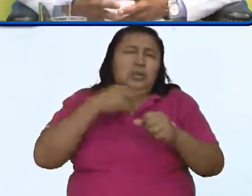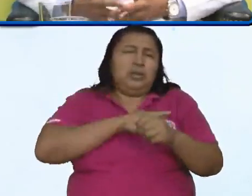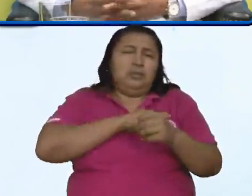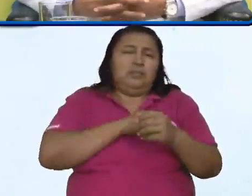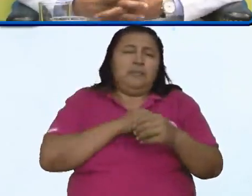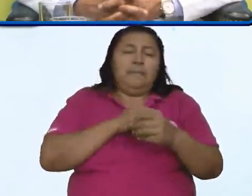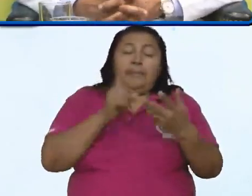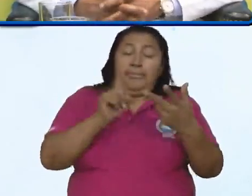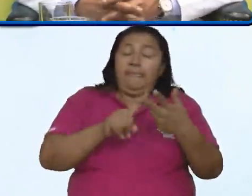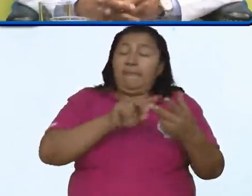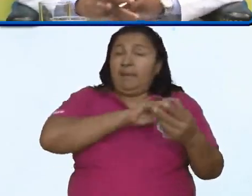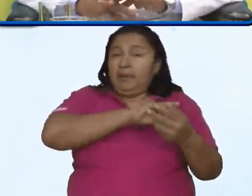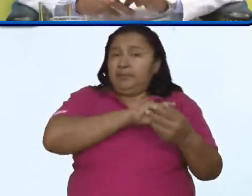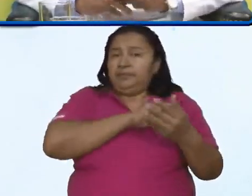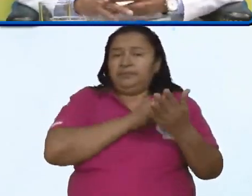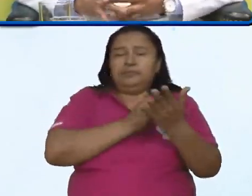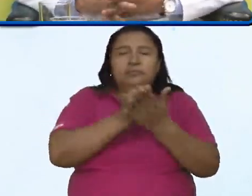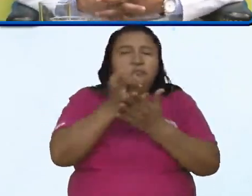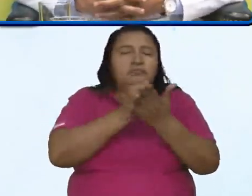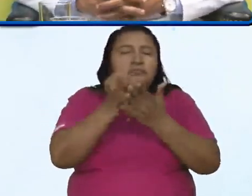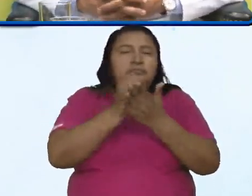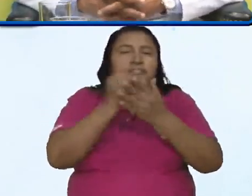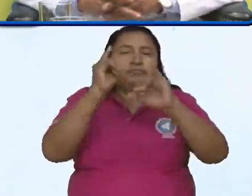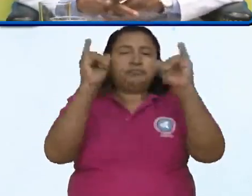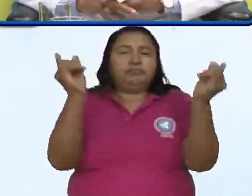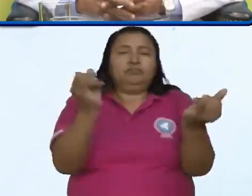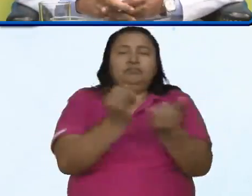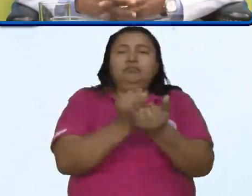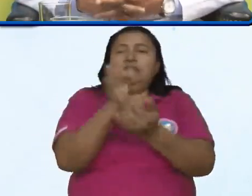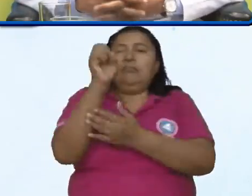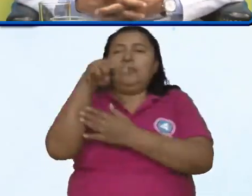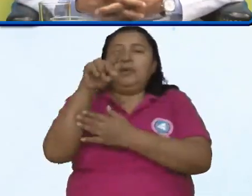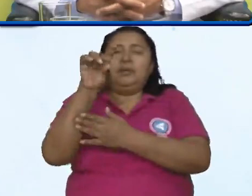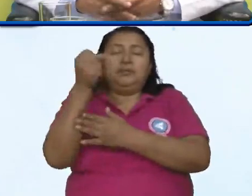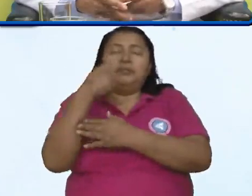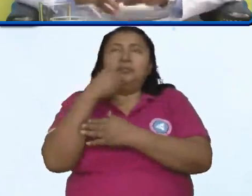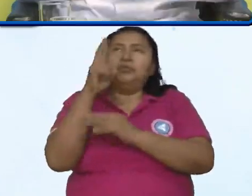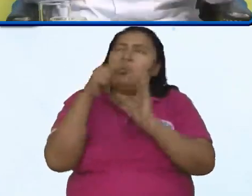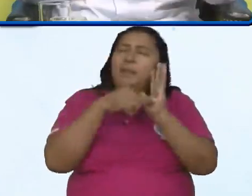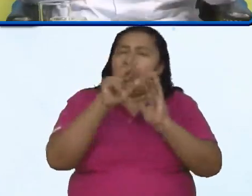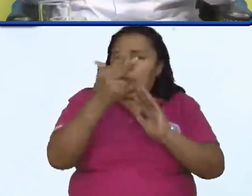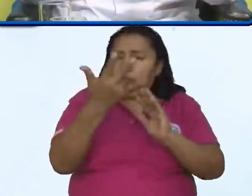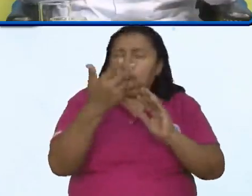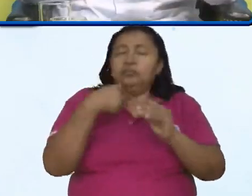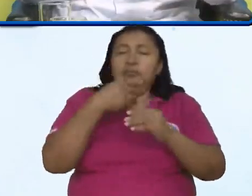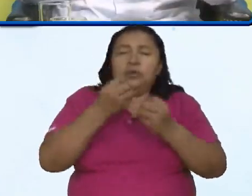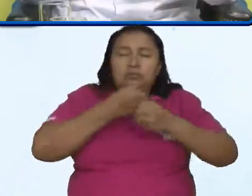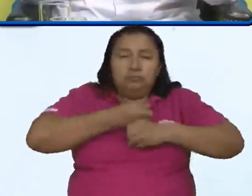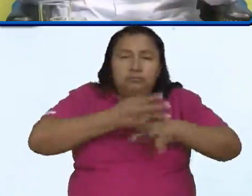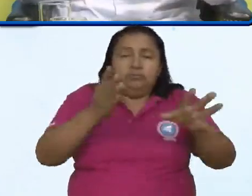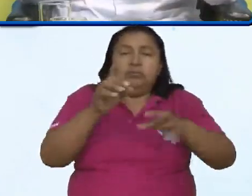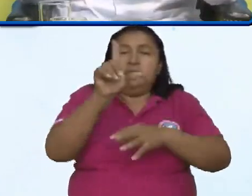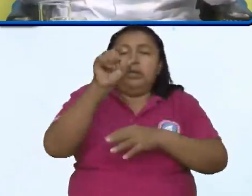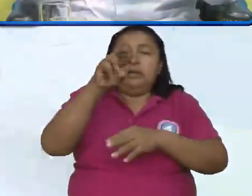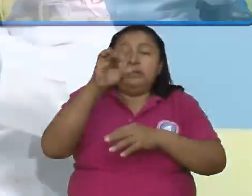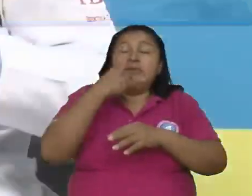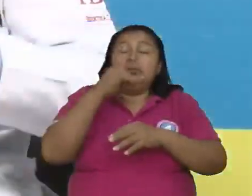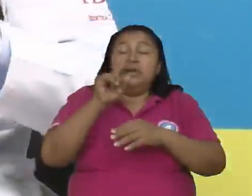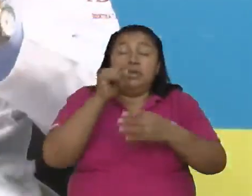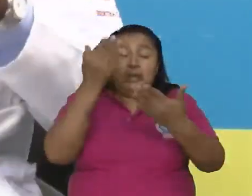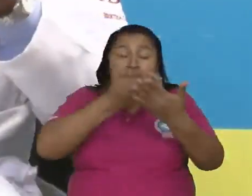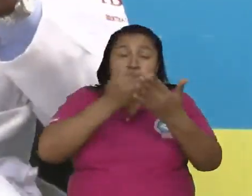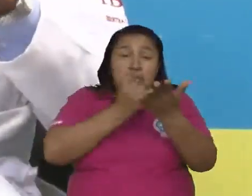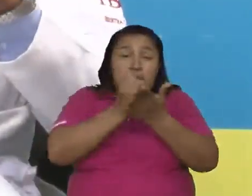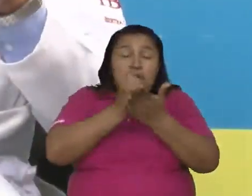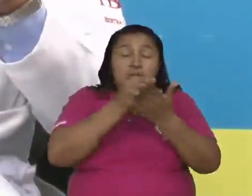estudio internacional que se llama el ENDORS. El ENDORS fue en el 2008, lo publicaron en Lancet. Ese estudio llegó